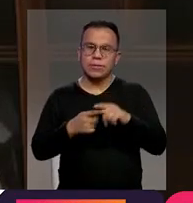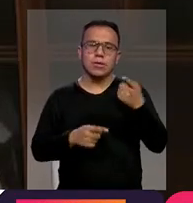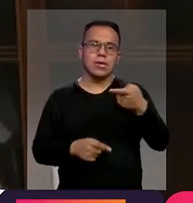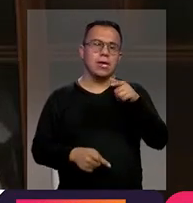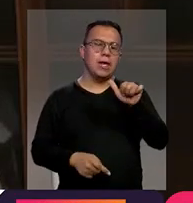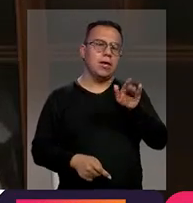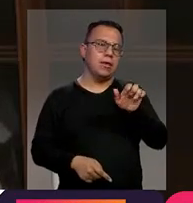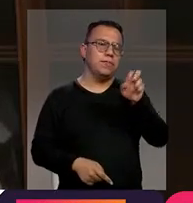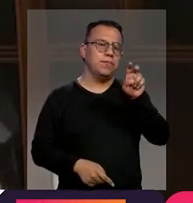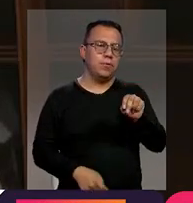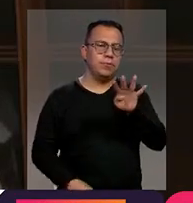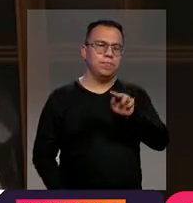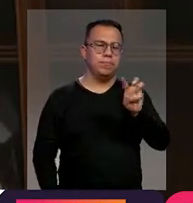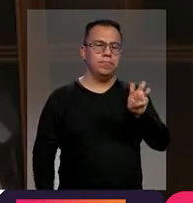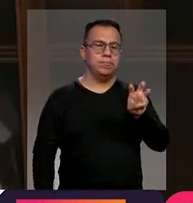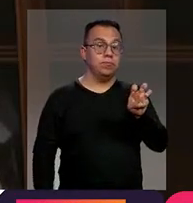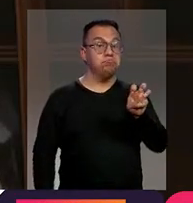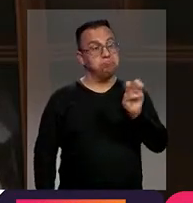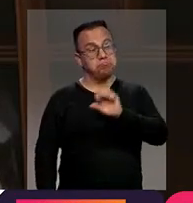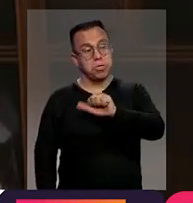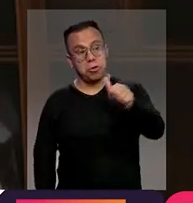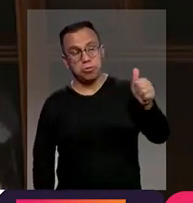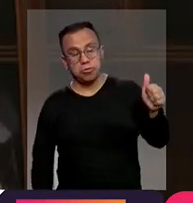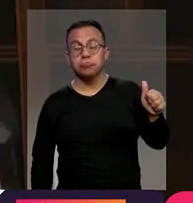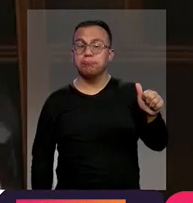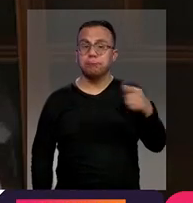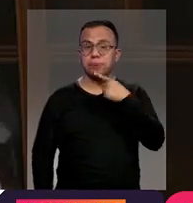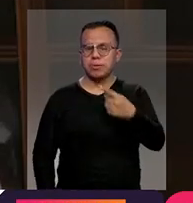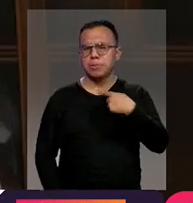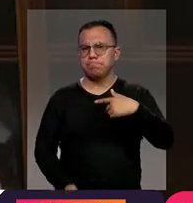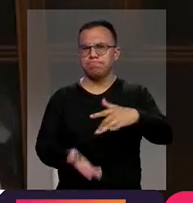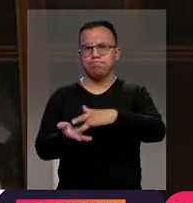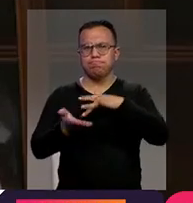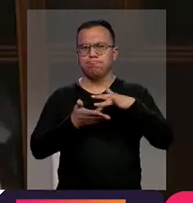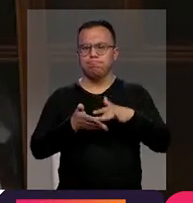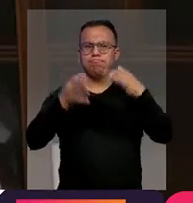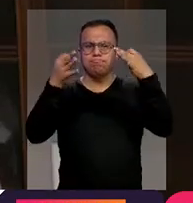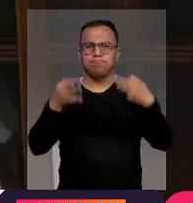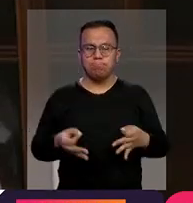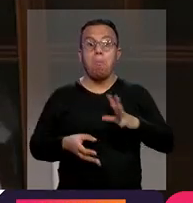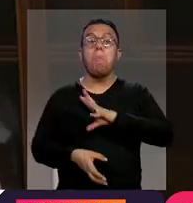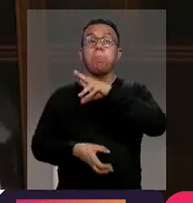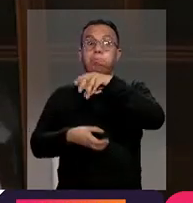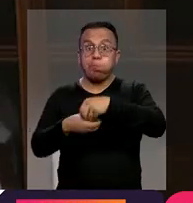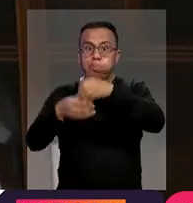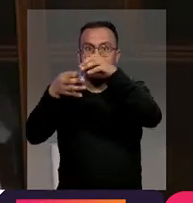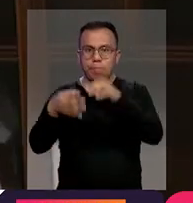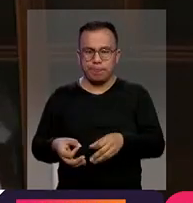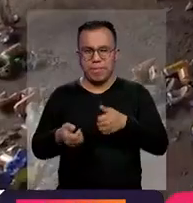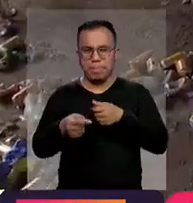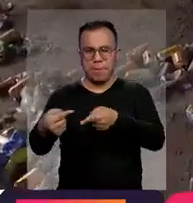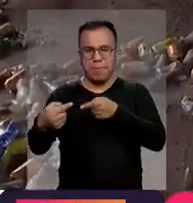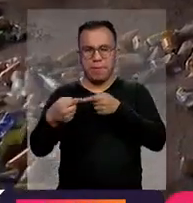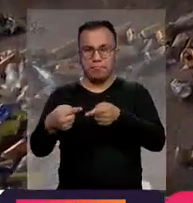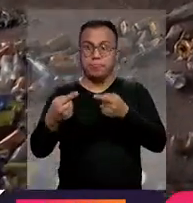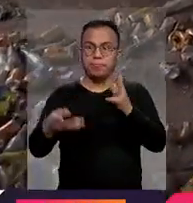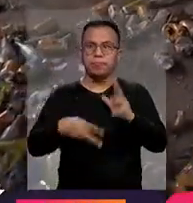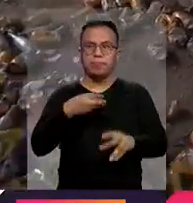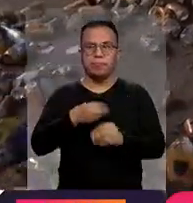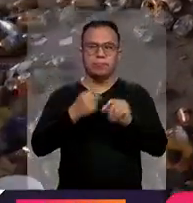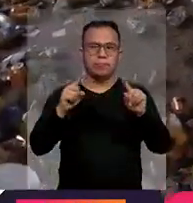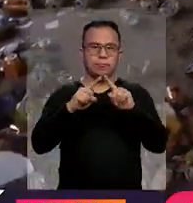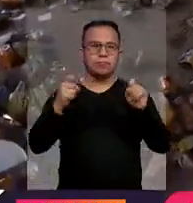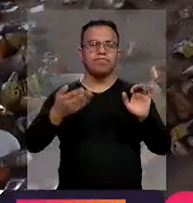GAOR 48. Otros habrían participado directamente de las hostilidades. Agregó que el